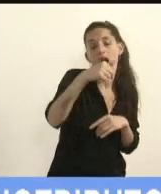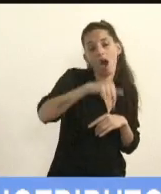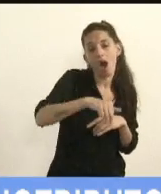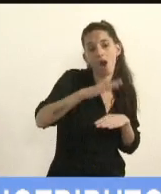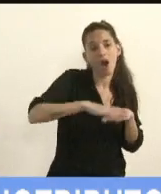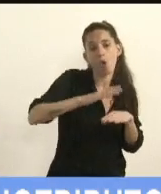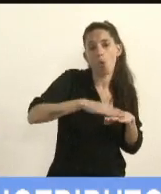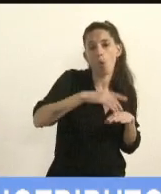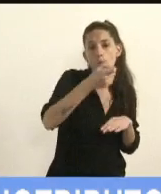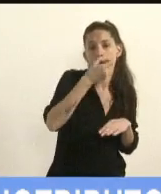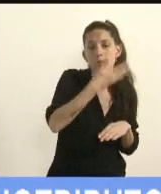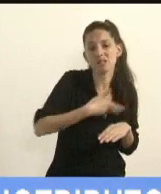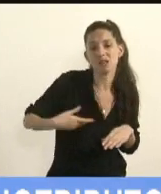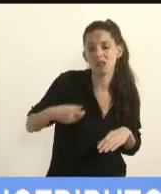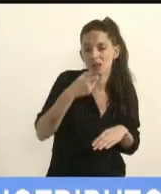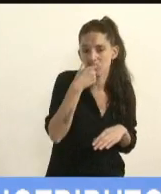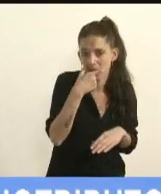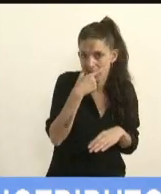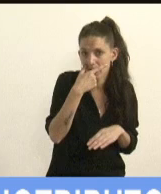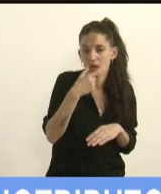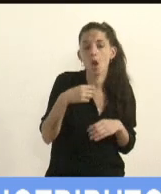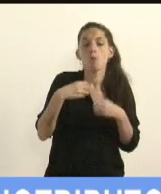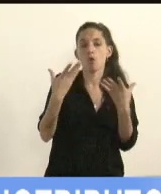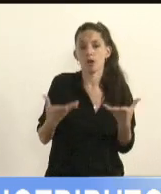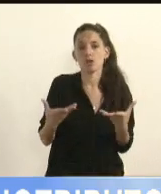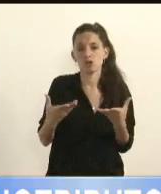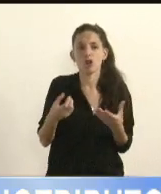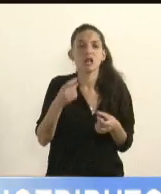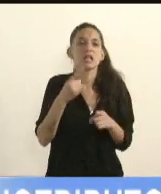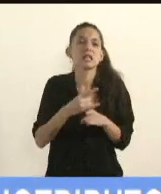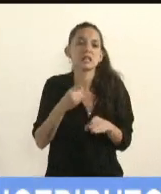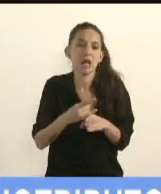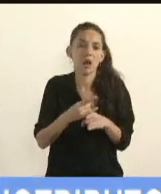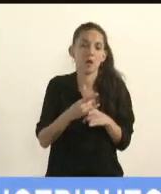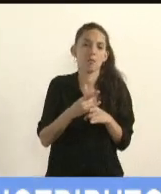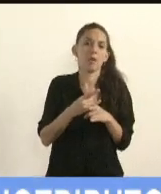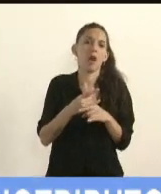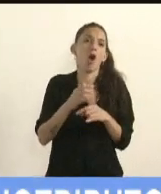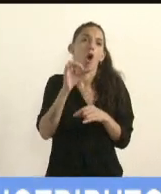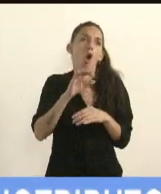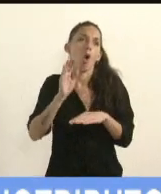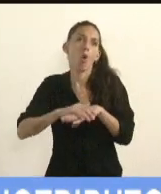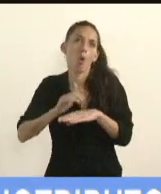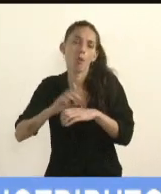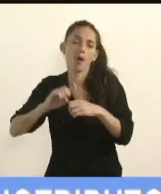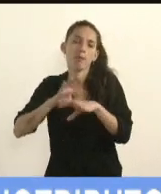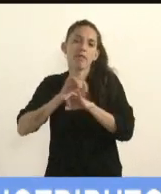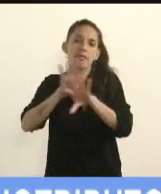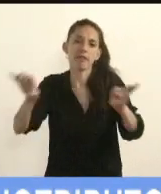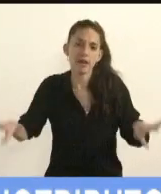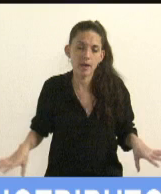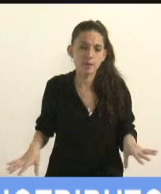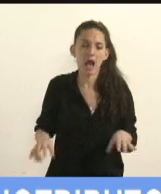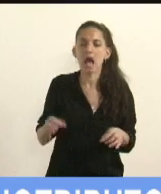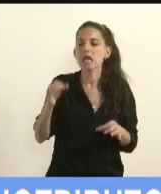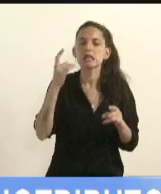nombran tanto a nuestro gobierno, o si no se lo echan a la pandemia, o si no al capitalismo, pero siempre